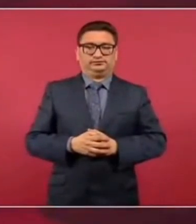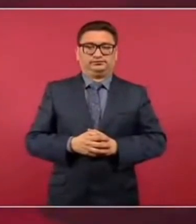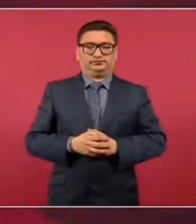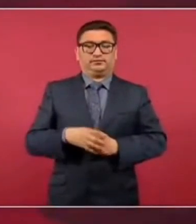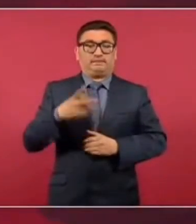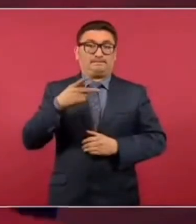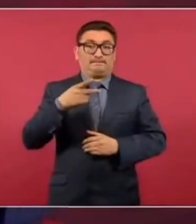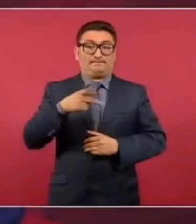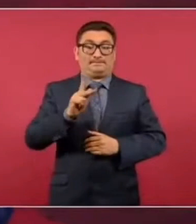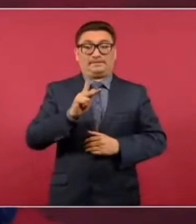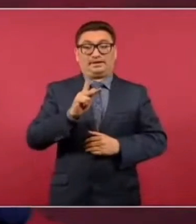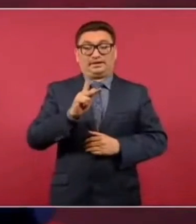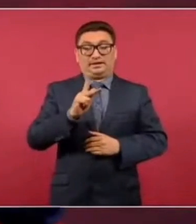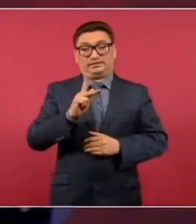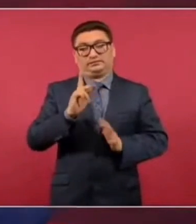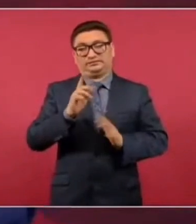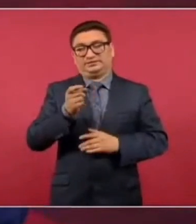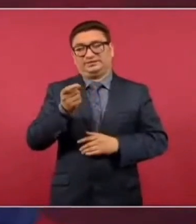no dejan